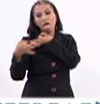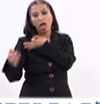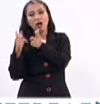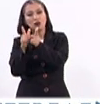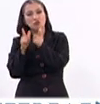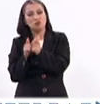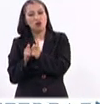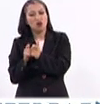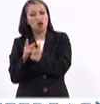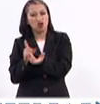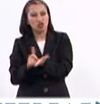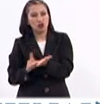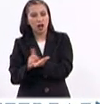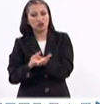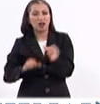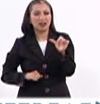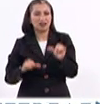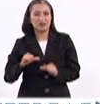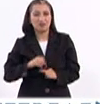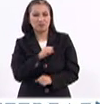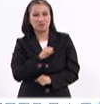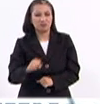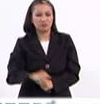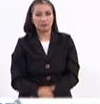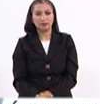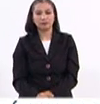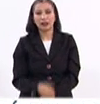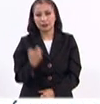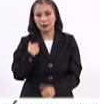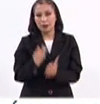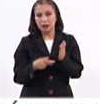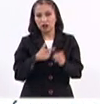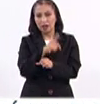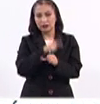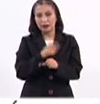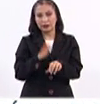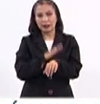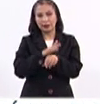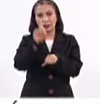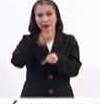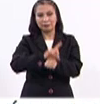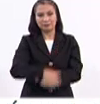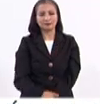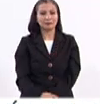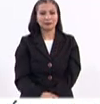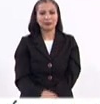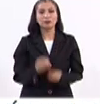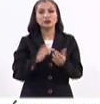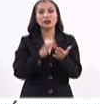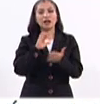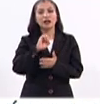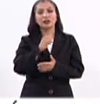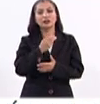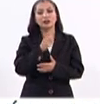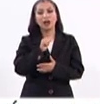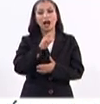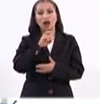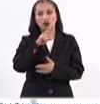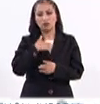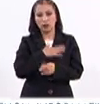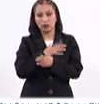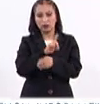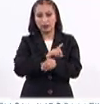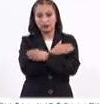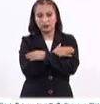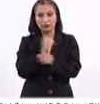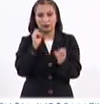las drogas y acciones delictivas. Es el reporte desde Palacio Nacional. Que tengan un excelente día. Muchísimas gracias, Sharon. Un fuerte abrazo. Buenos